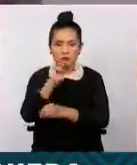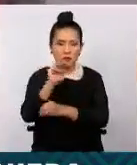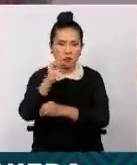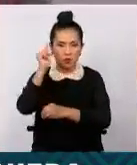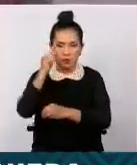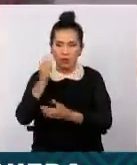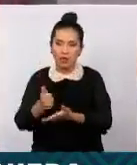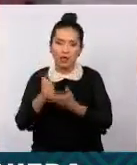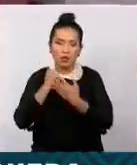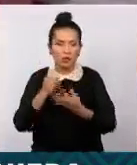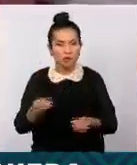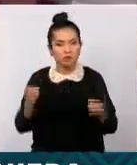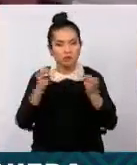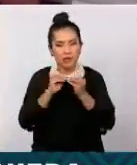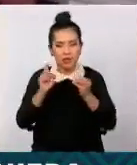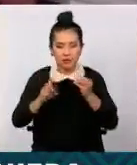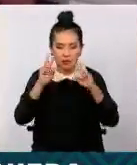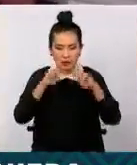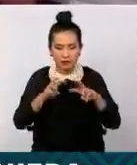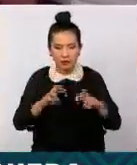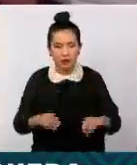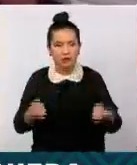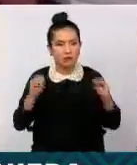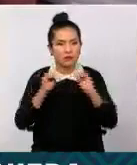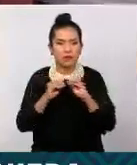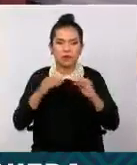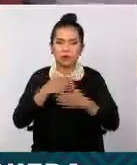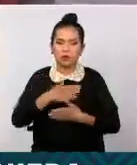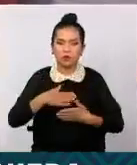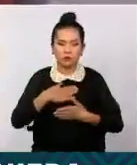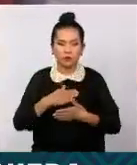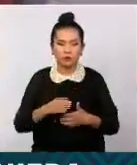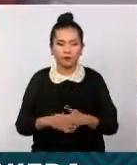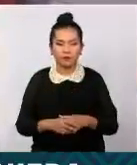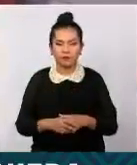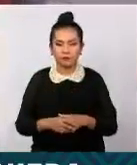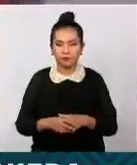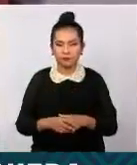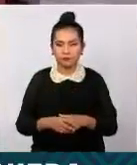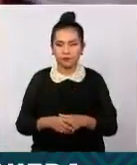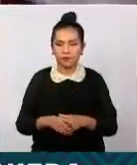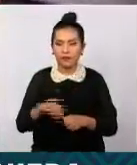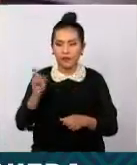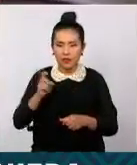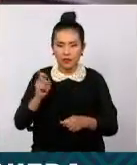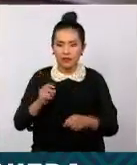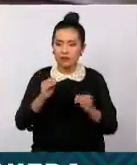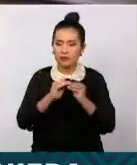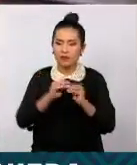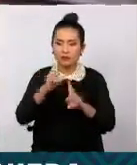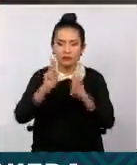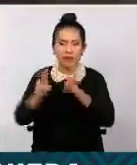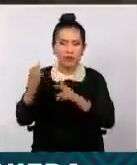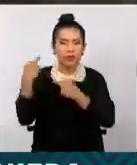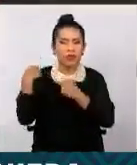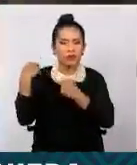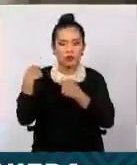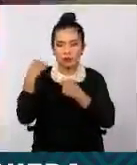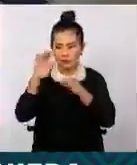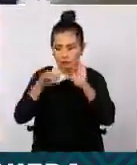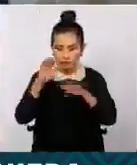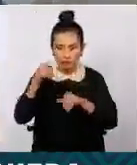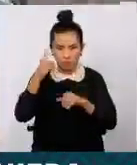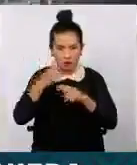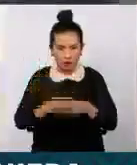más, ¿no?, con las investigaciones y con el asignado al caso también, ¿no? Los padres de la